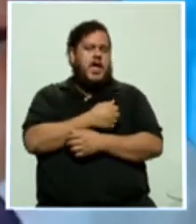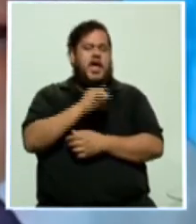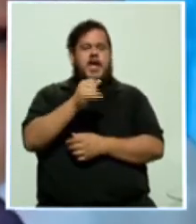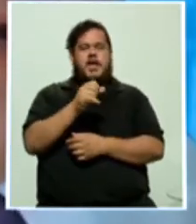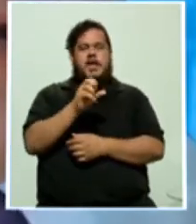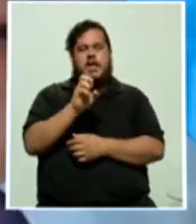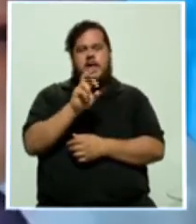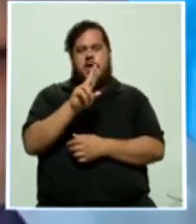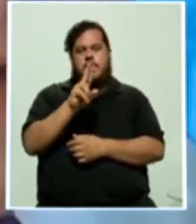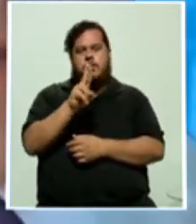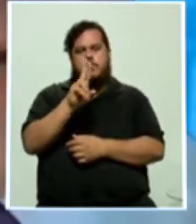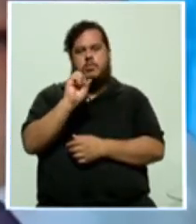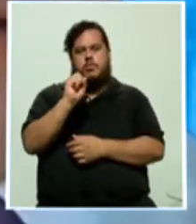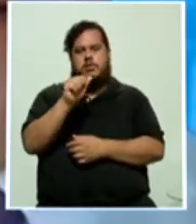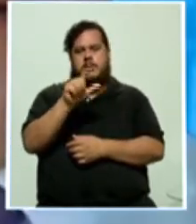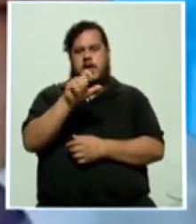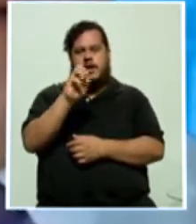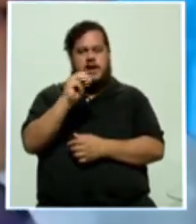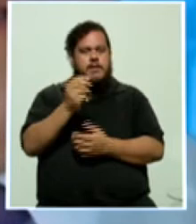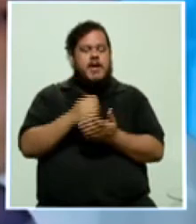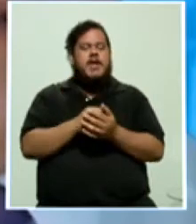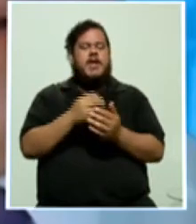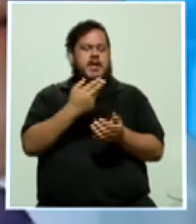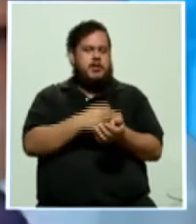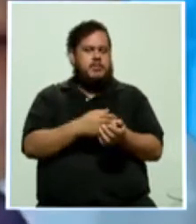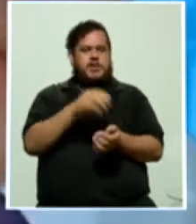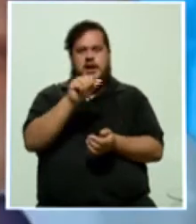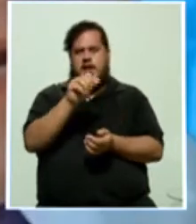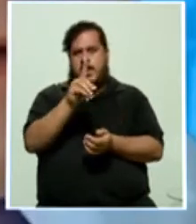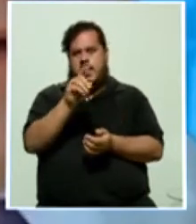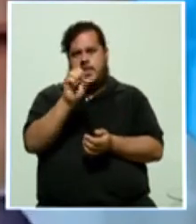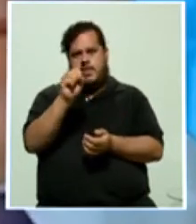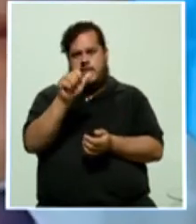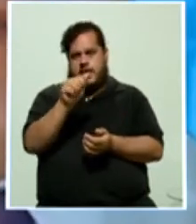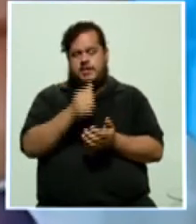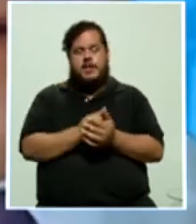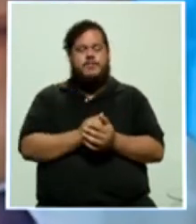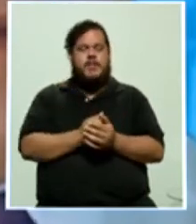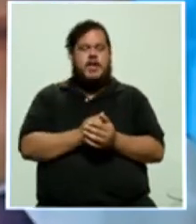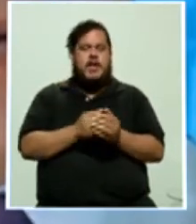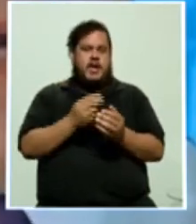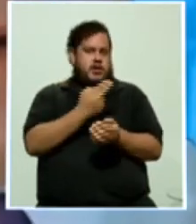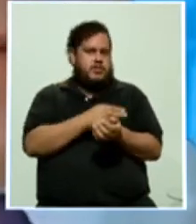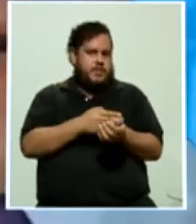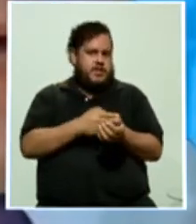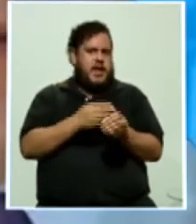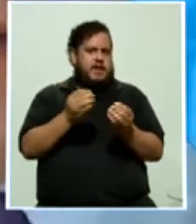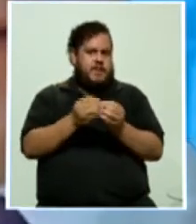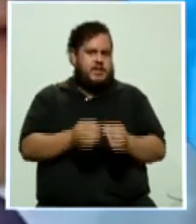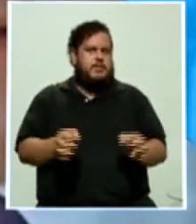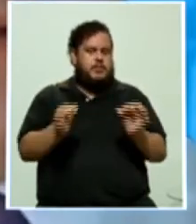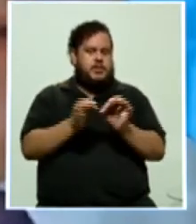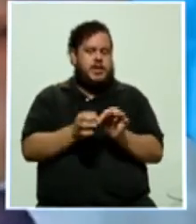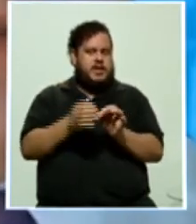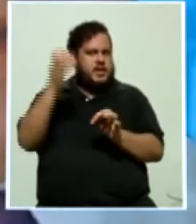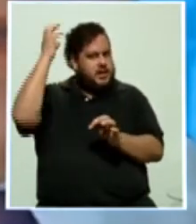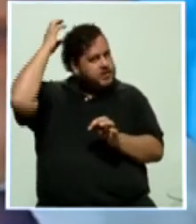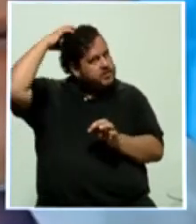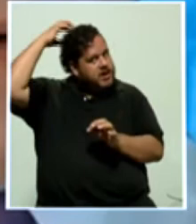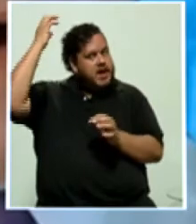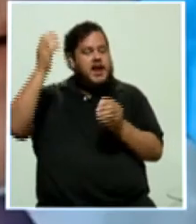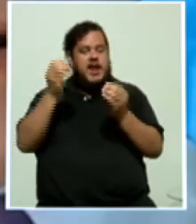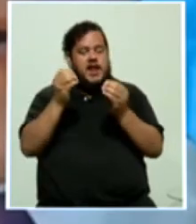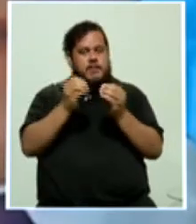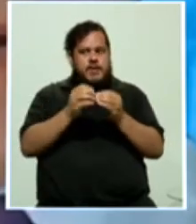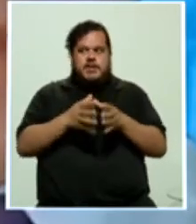hospital Hadassah de Jerusalén, el hospital más importante de Israel, el más grande. Y